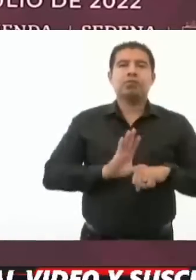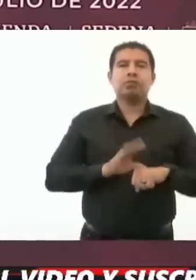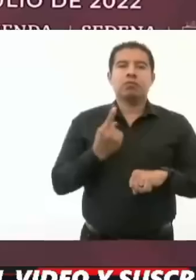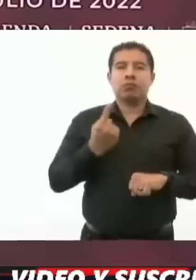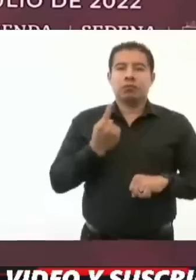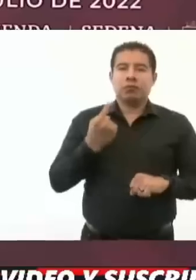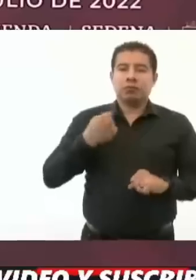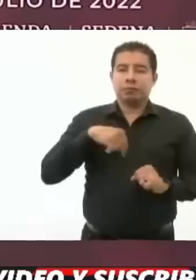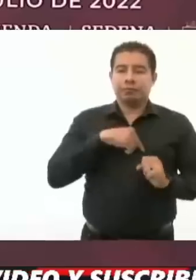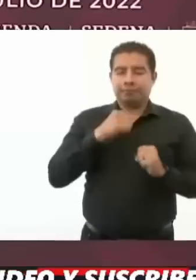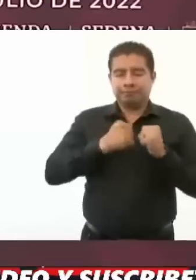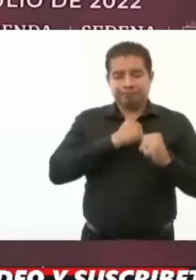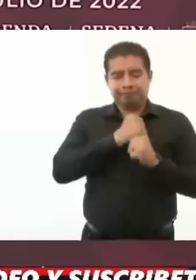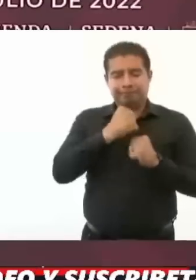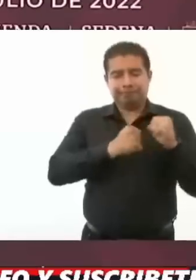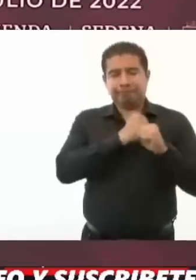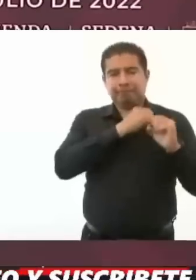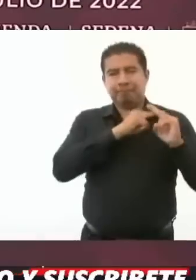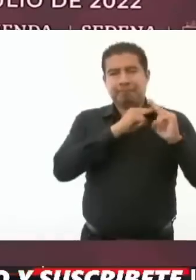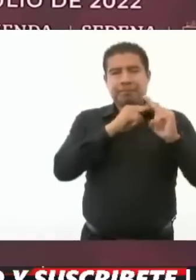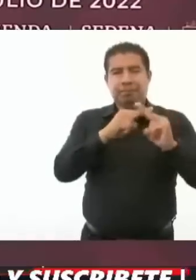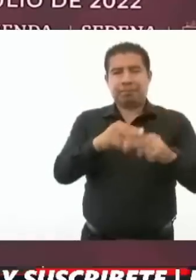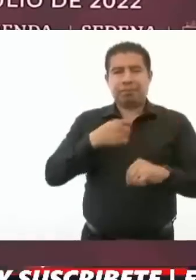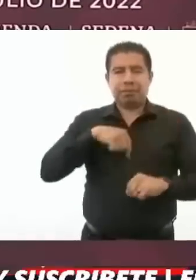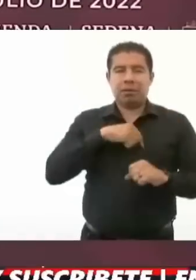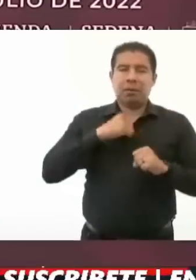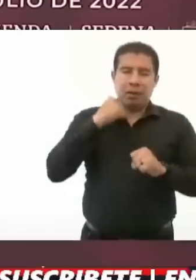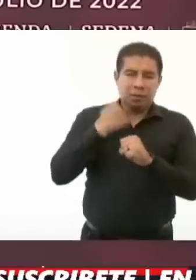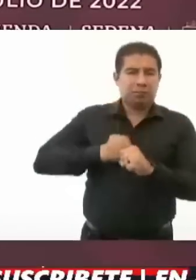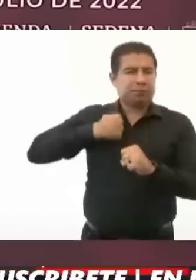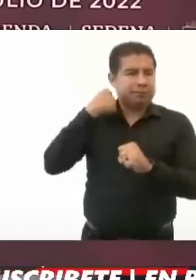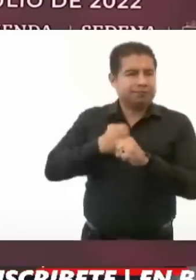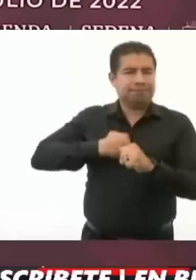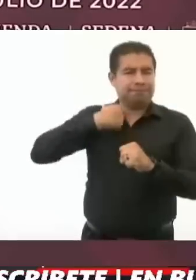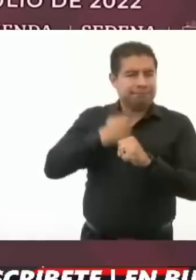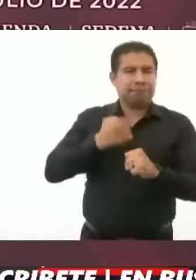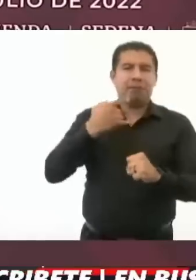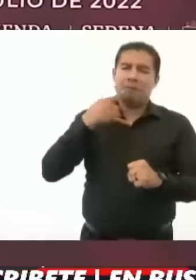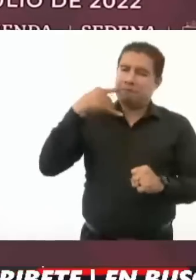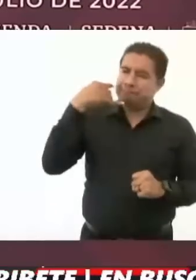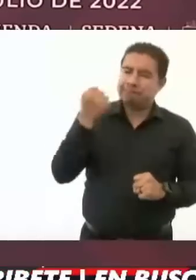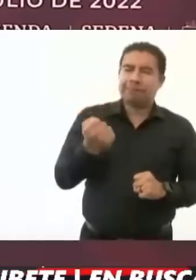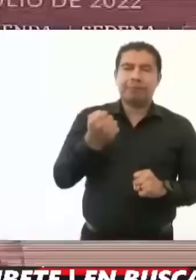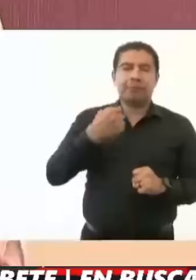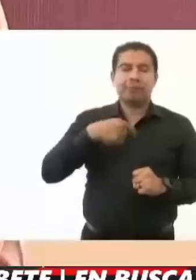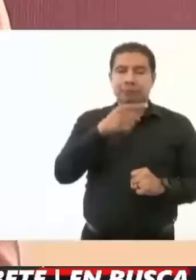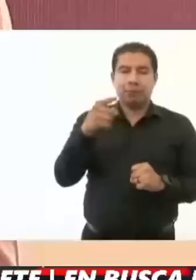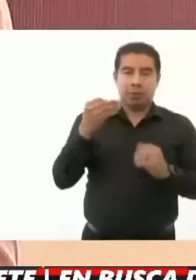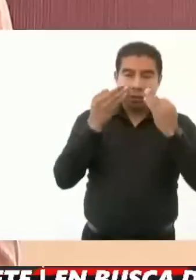tardamos años en esta lucha. Ustedes fueron